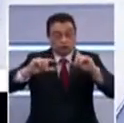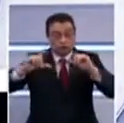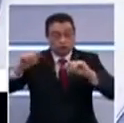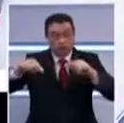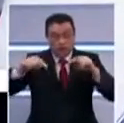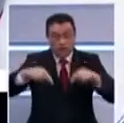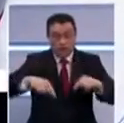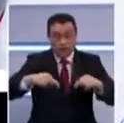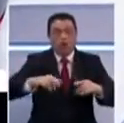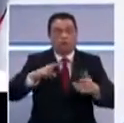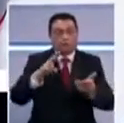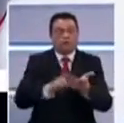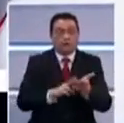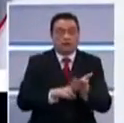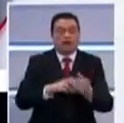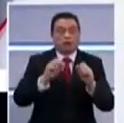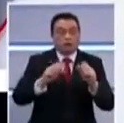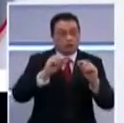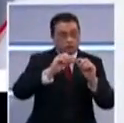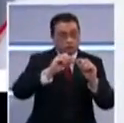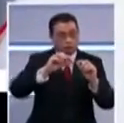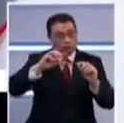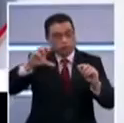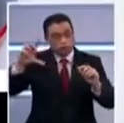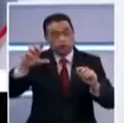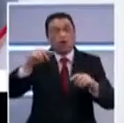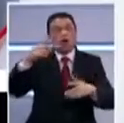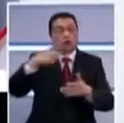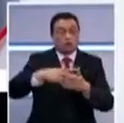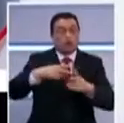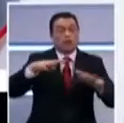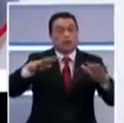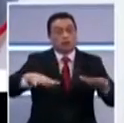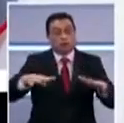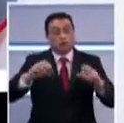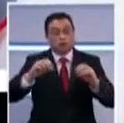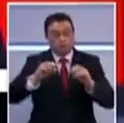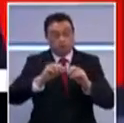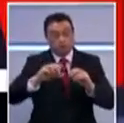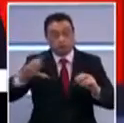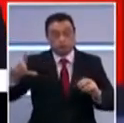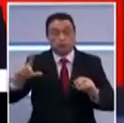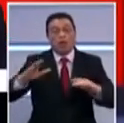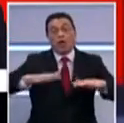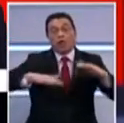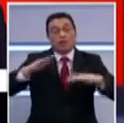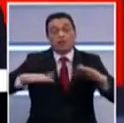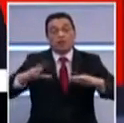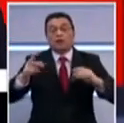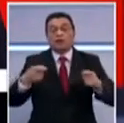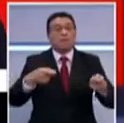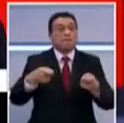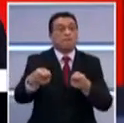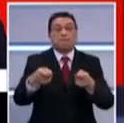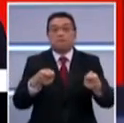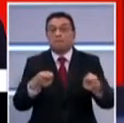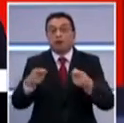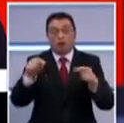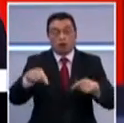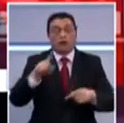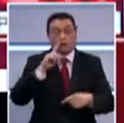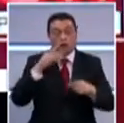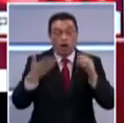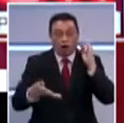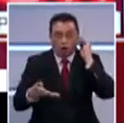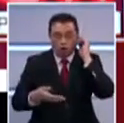este ciclo efectivamente puede repuntar al año 2019 independientemente de la ventana de mercado que tenemos hoy día